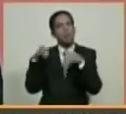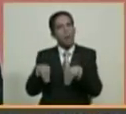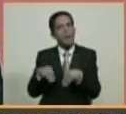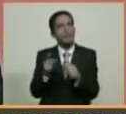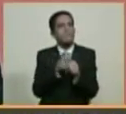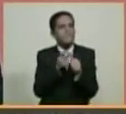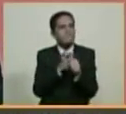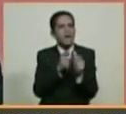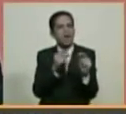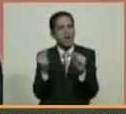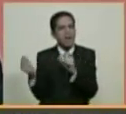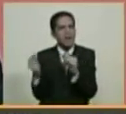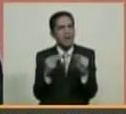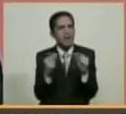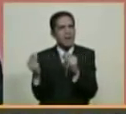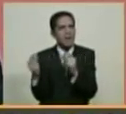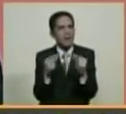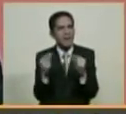económico.